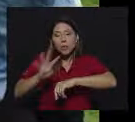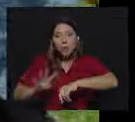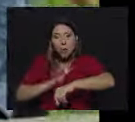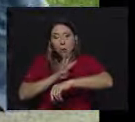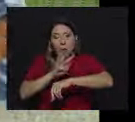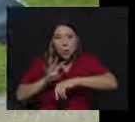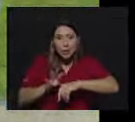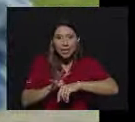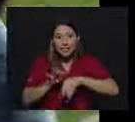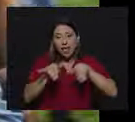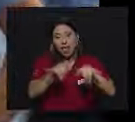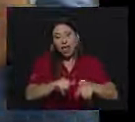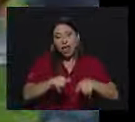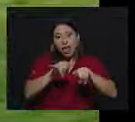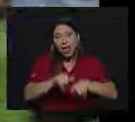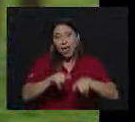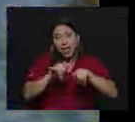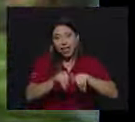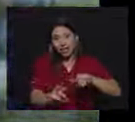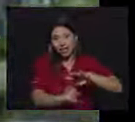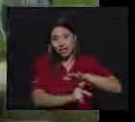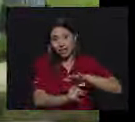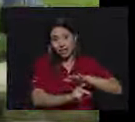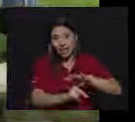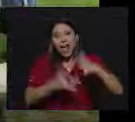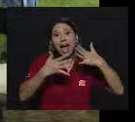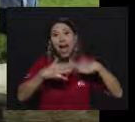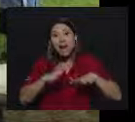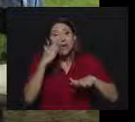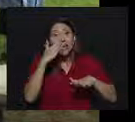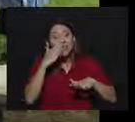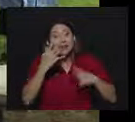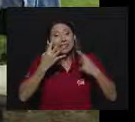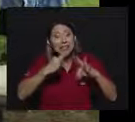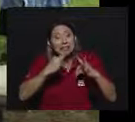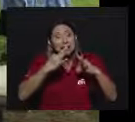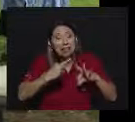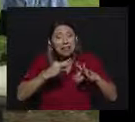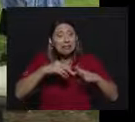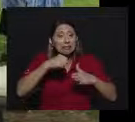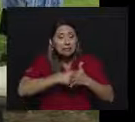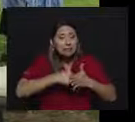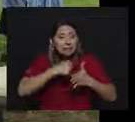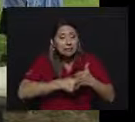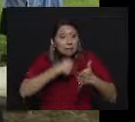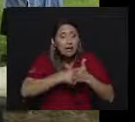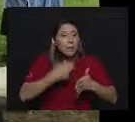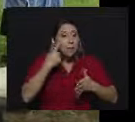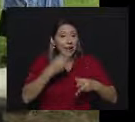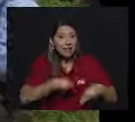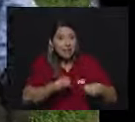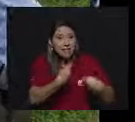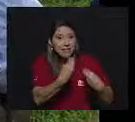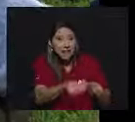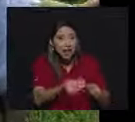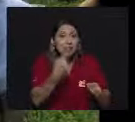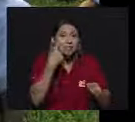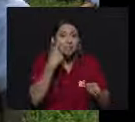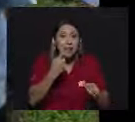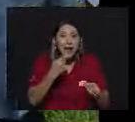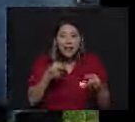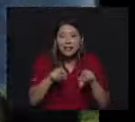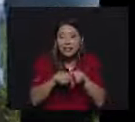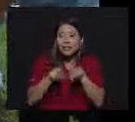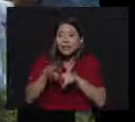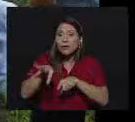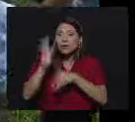niños, aunque las mamás hagan el esfuerzo por llevarlas, por buscar tal vez otra solución de atención para ellos en el